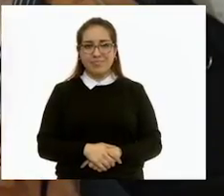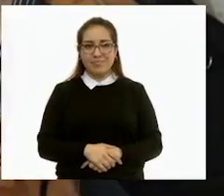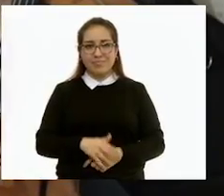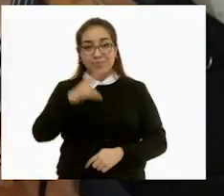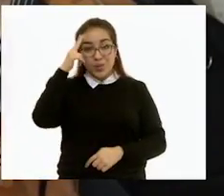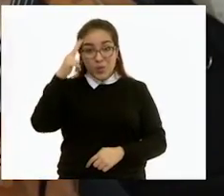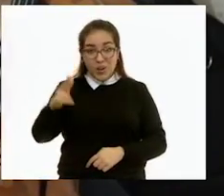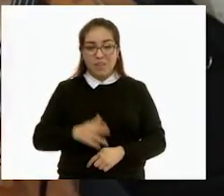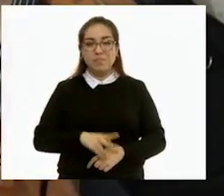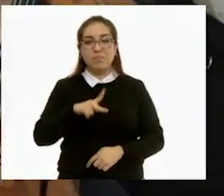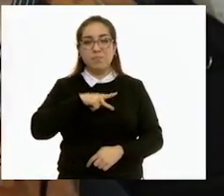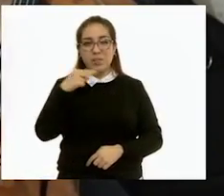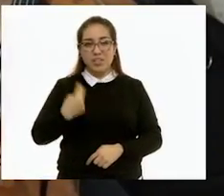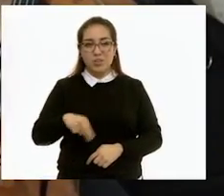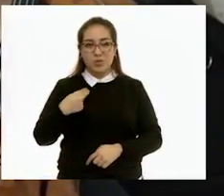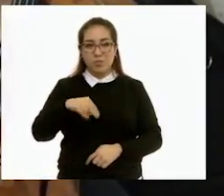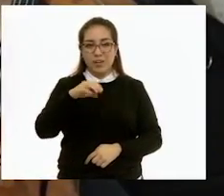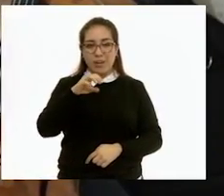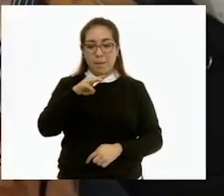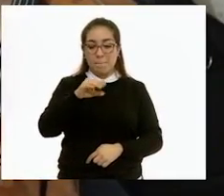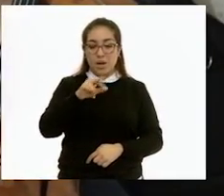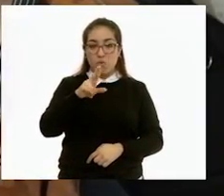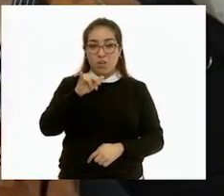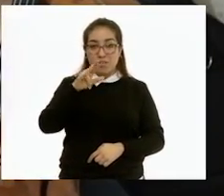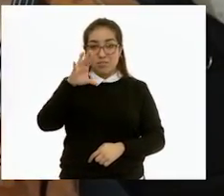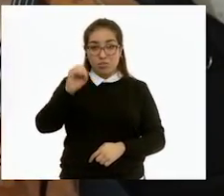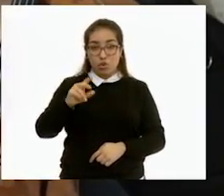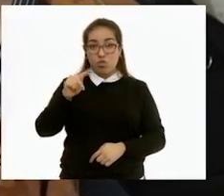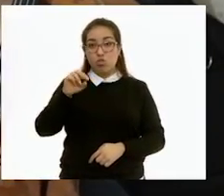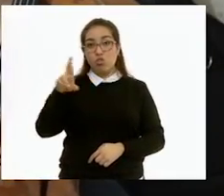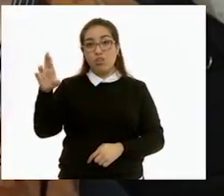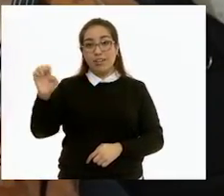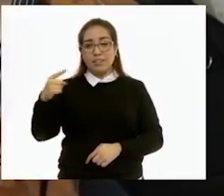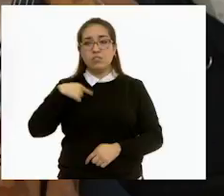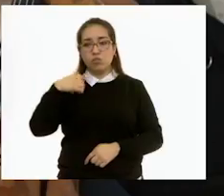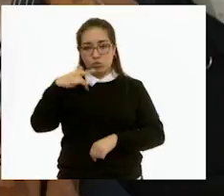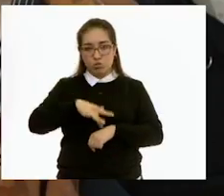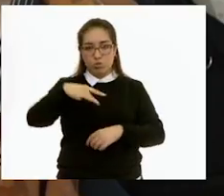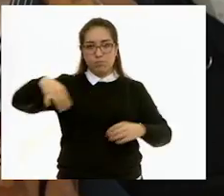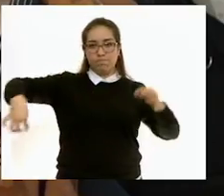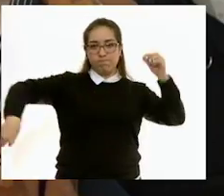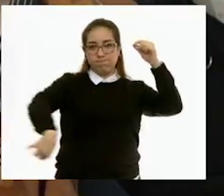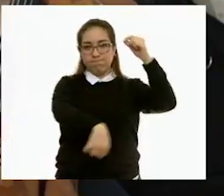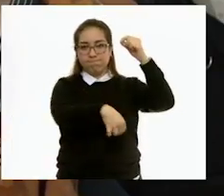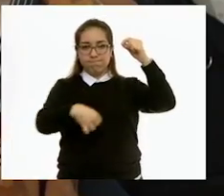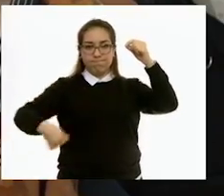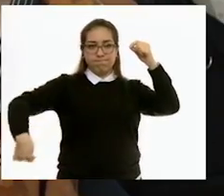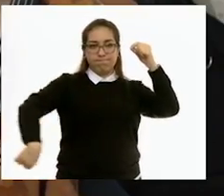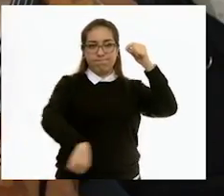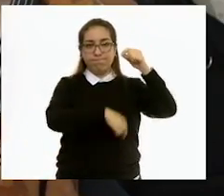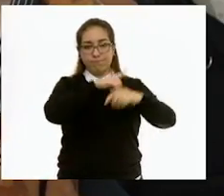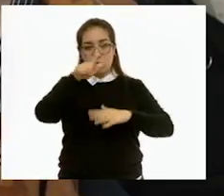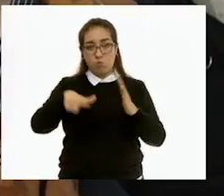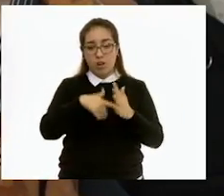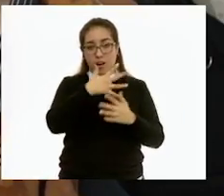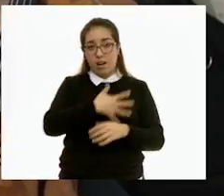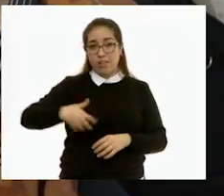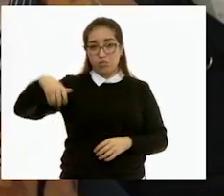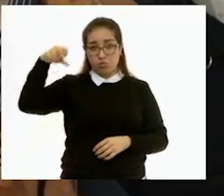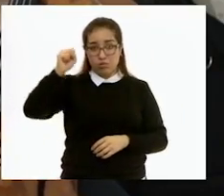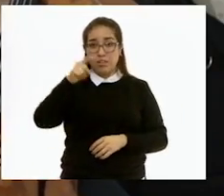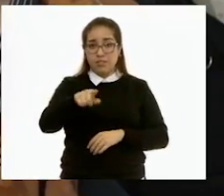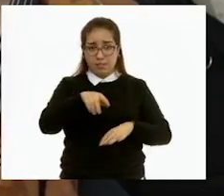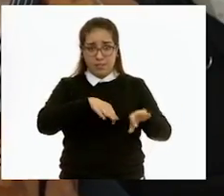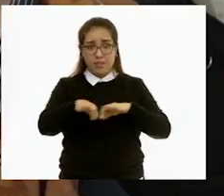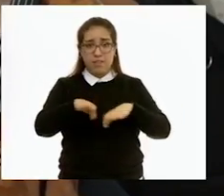Hola, ¿qué tal? Mi nombre es Eric Mauricio Torres, toco el violonchelo y soy egresado del Conservatorio de las Rosas, donde estudié por